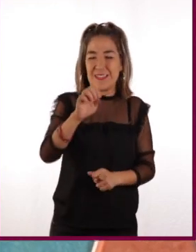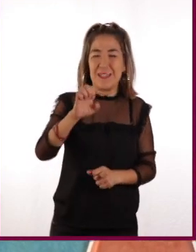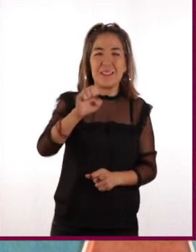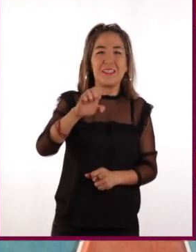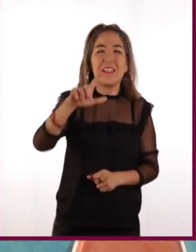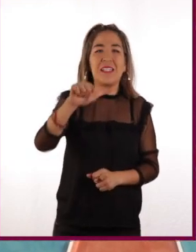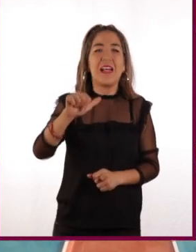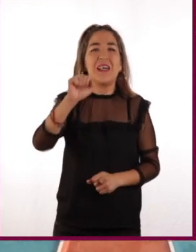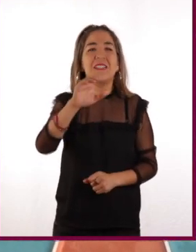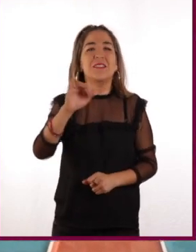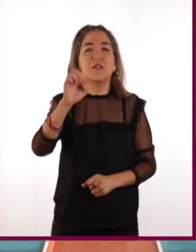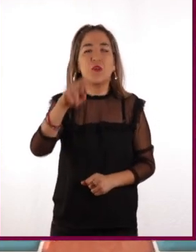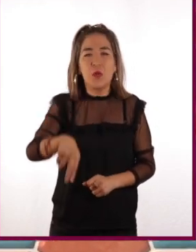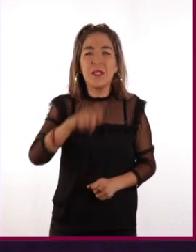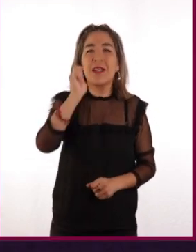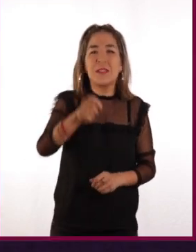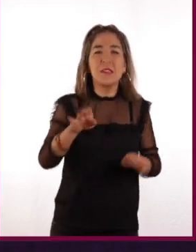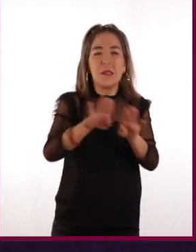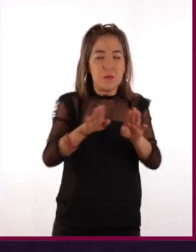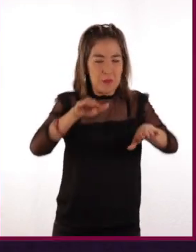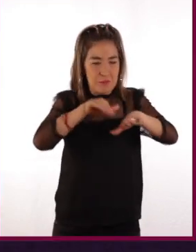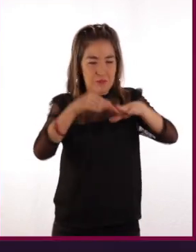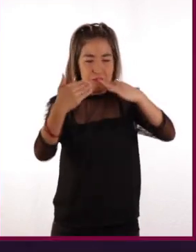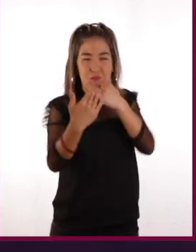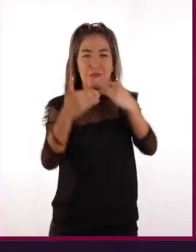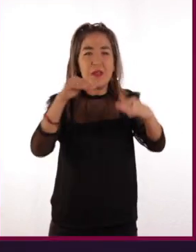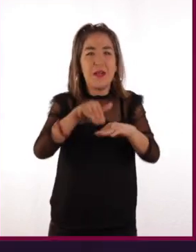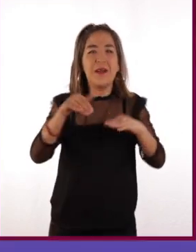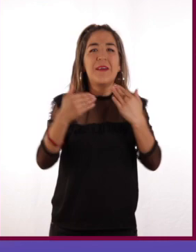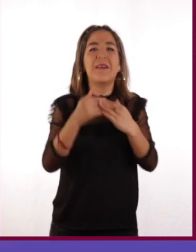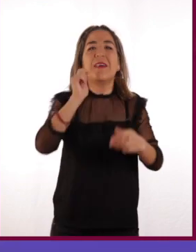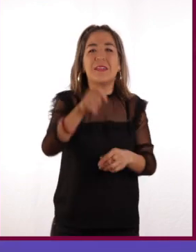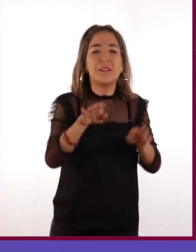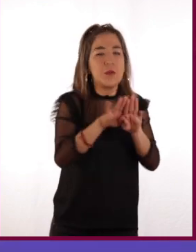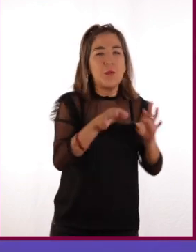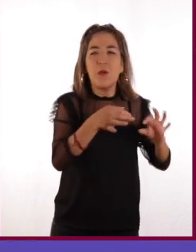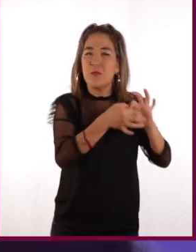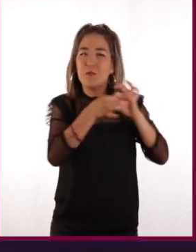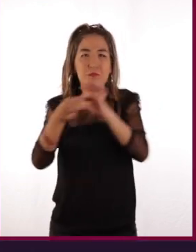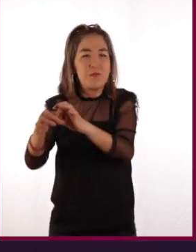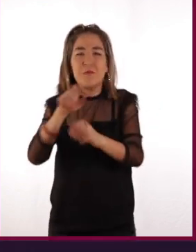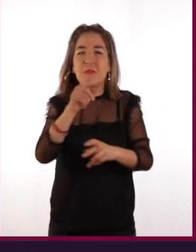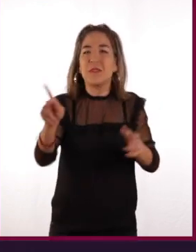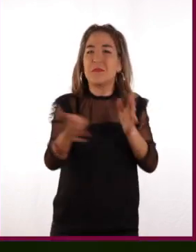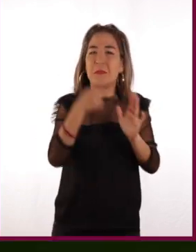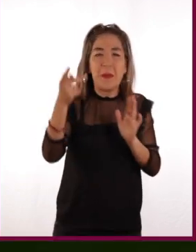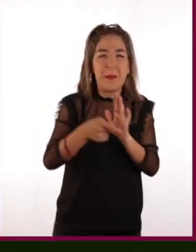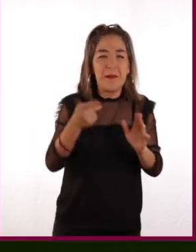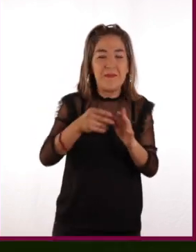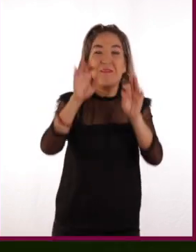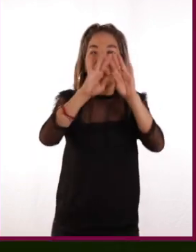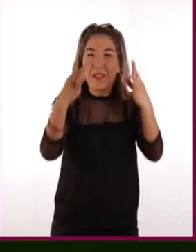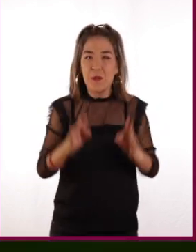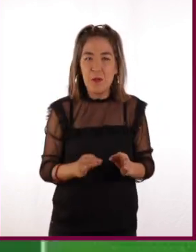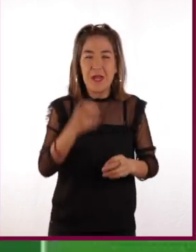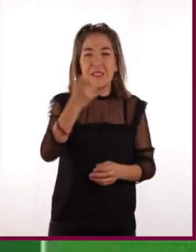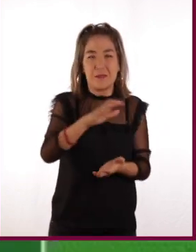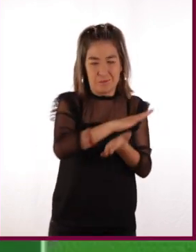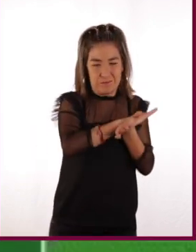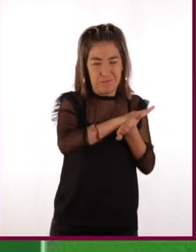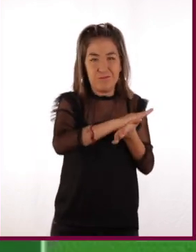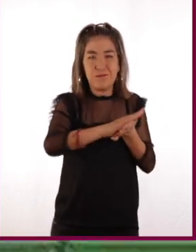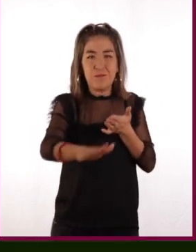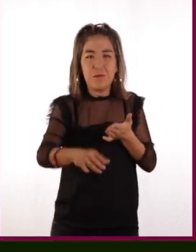episodio sobre teselaciones de Penrose, recordaremos que una teselación es un patrón repetitivo de polígonos